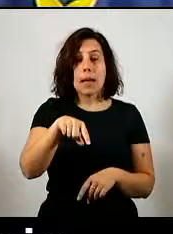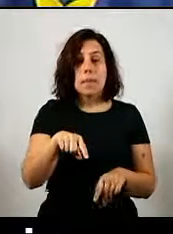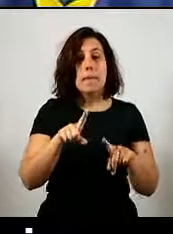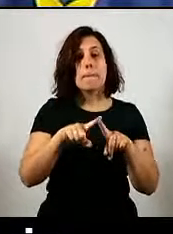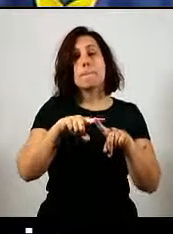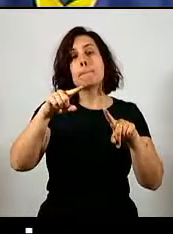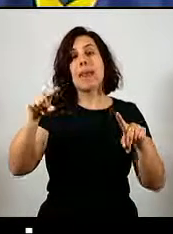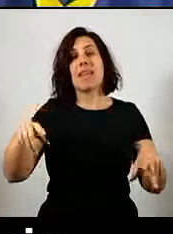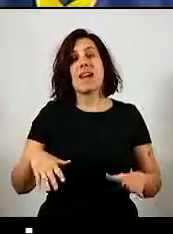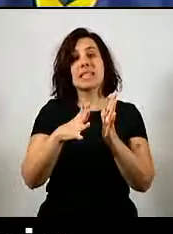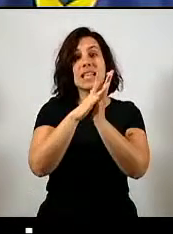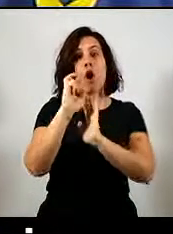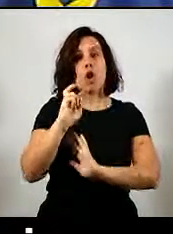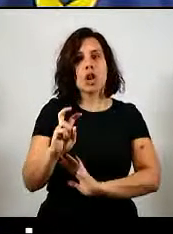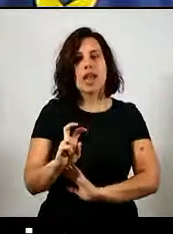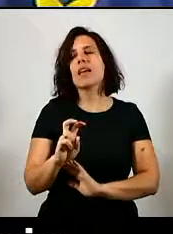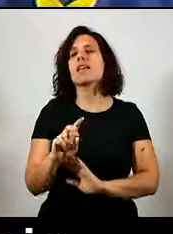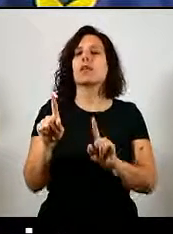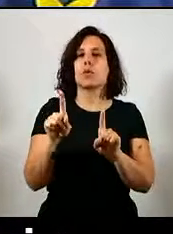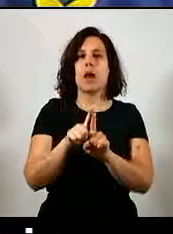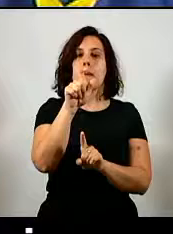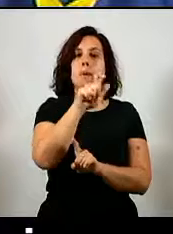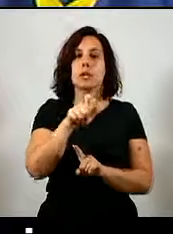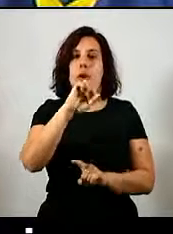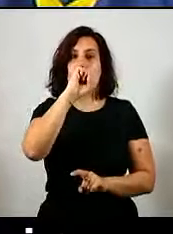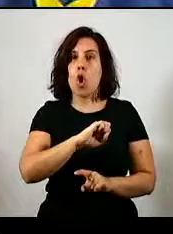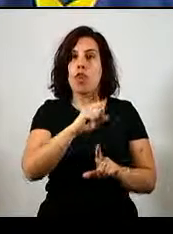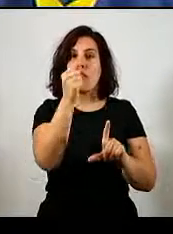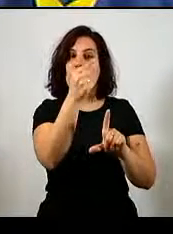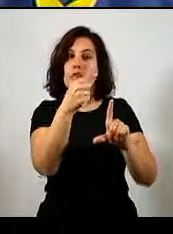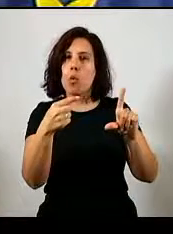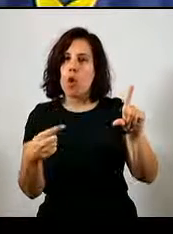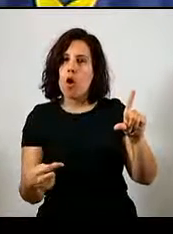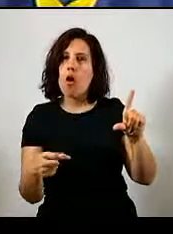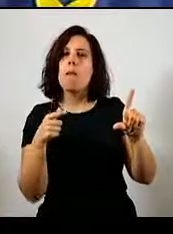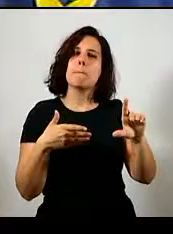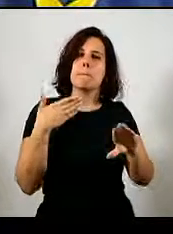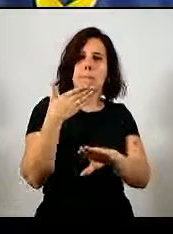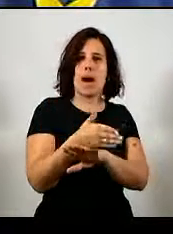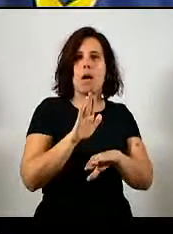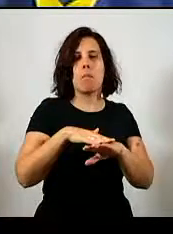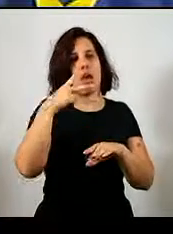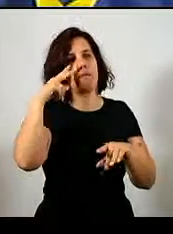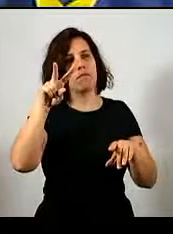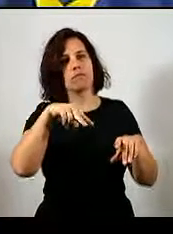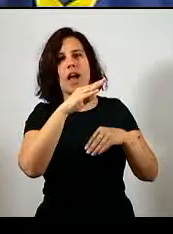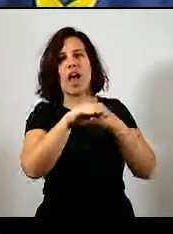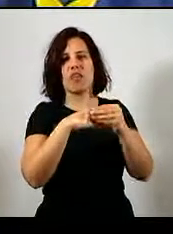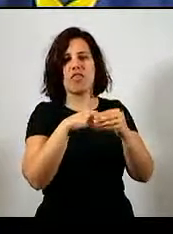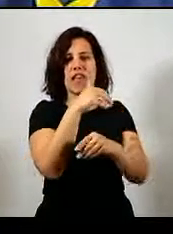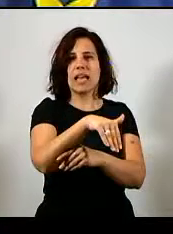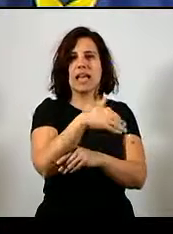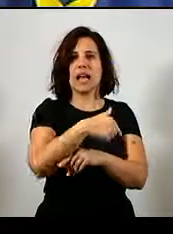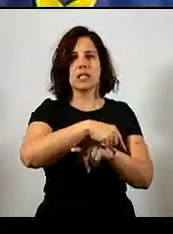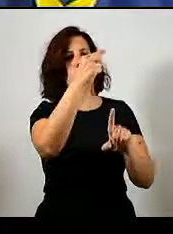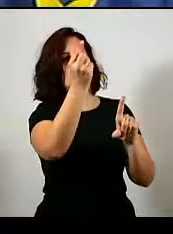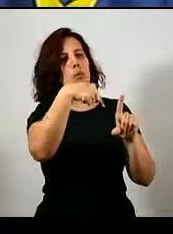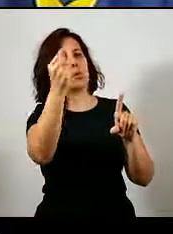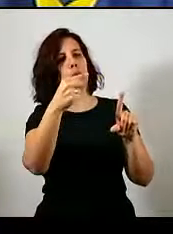para aficionados al dibujo con los llamados Urban Stickers de Cáceres, que se reunirán para retratar a las